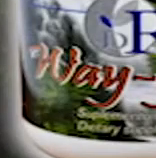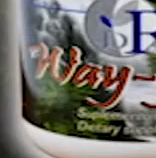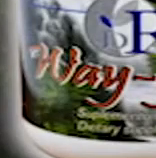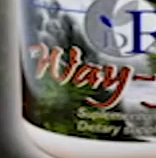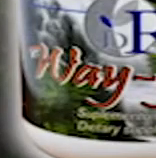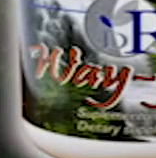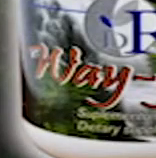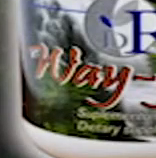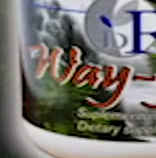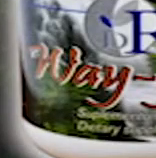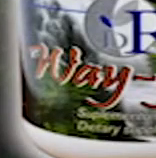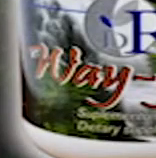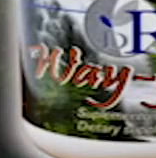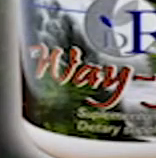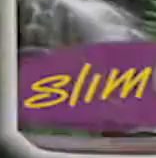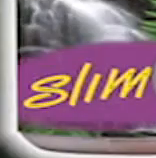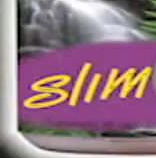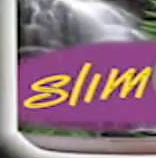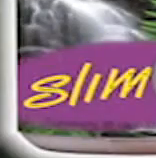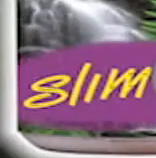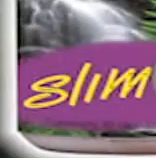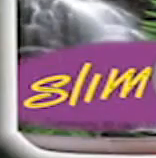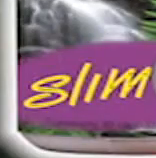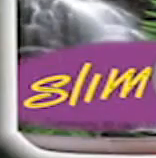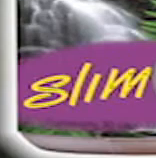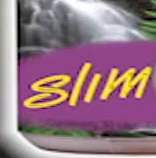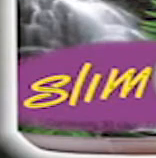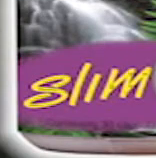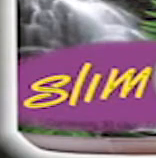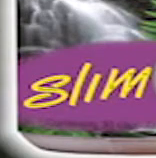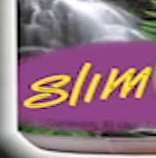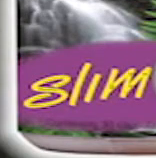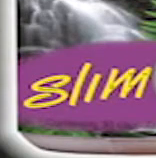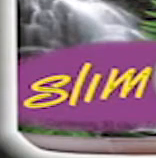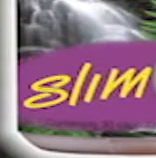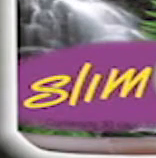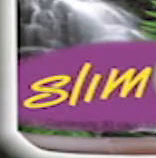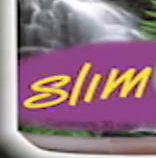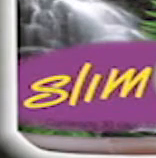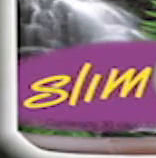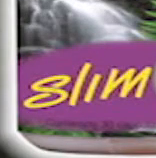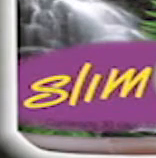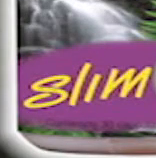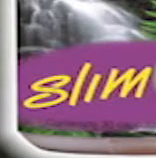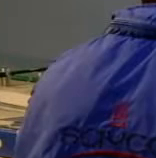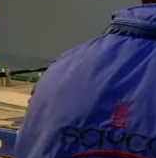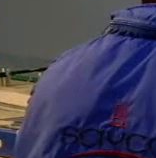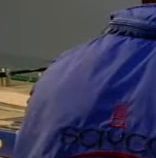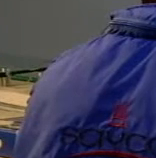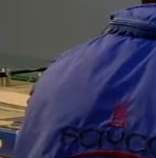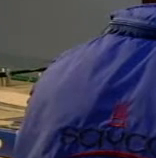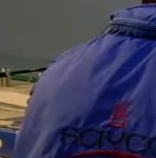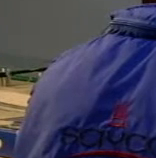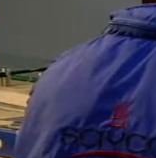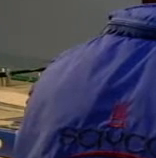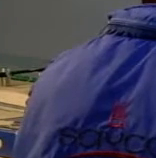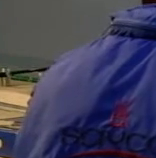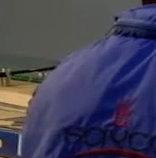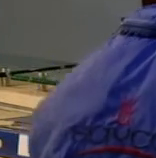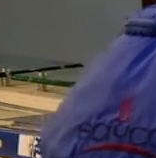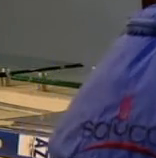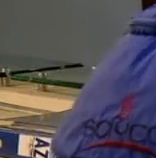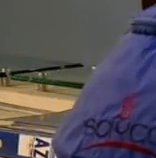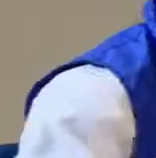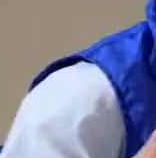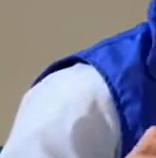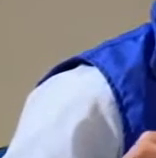Grass, disminuye la ansiedad, reduce el apetito, una cápsula después del almuerzo. Vea, señor, aquí le pago su